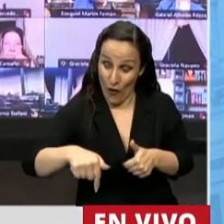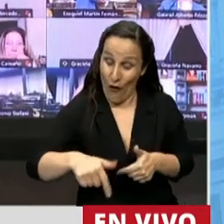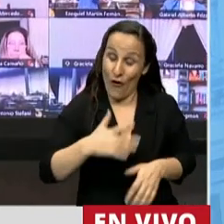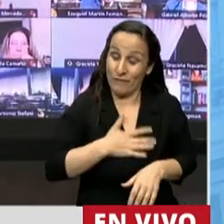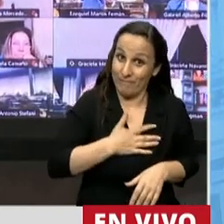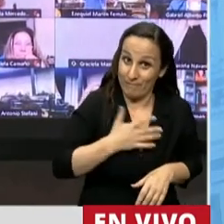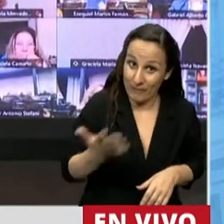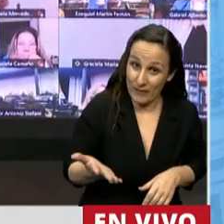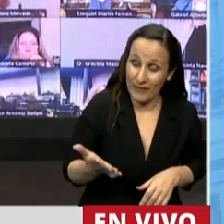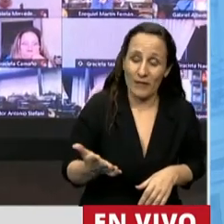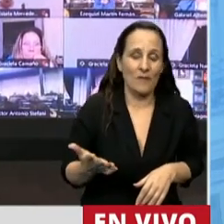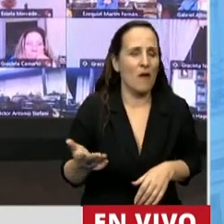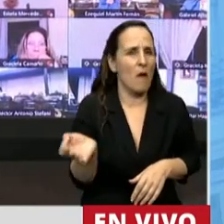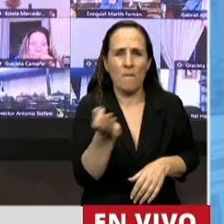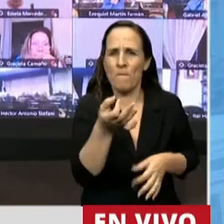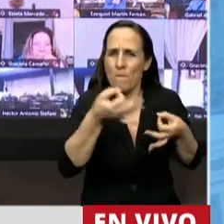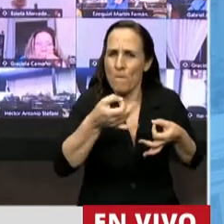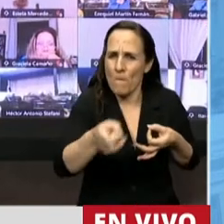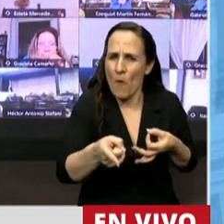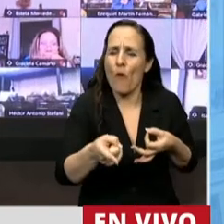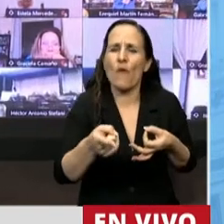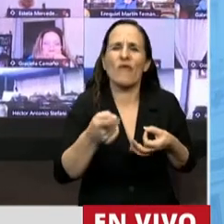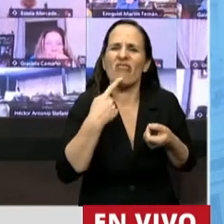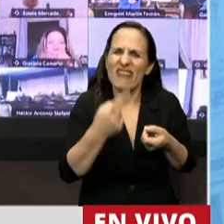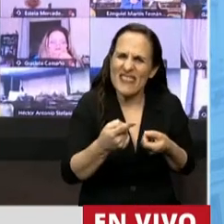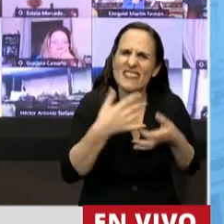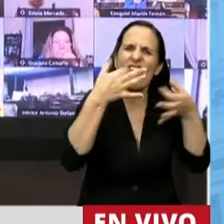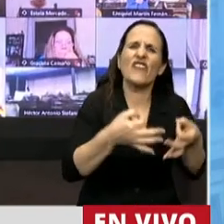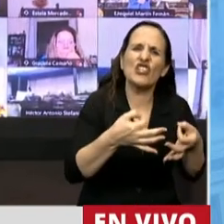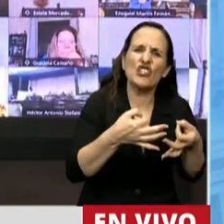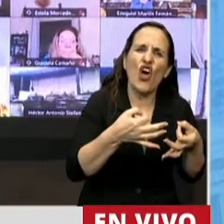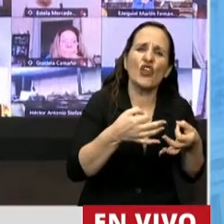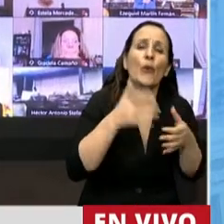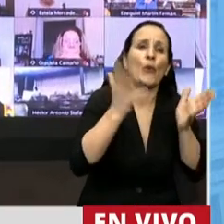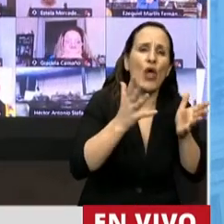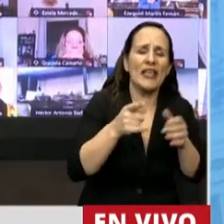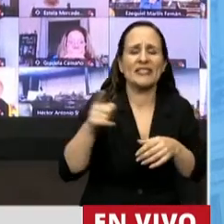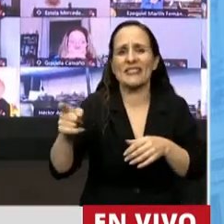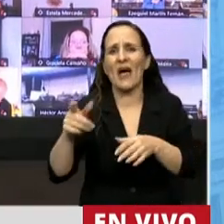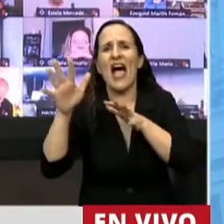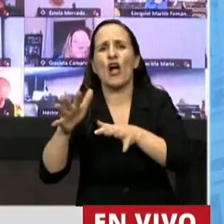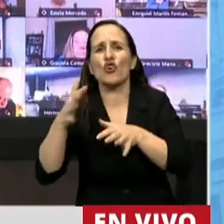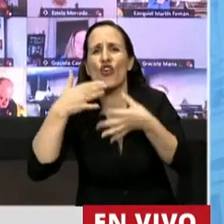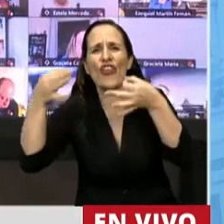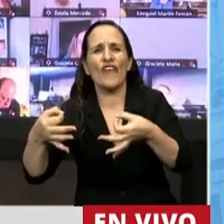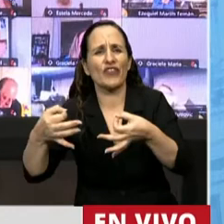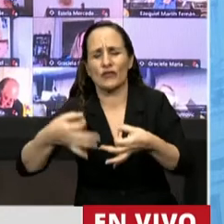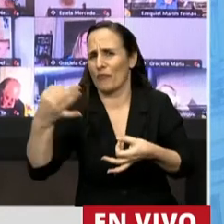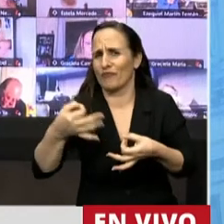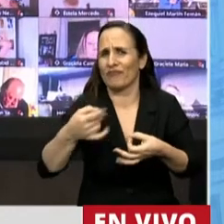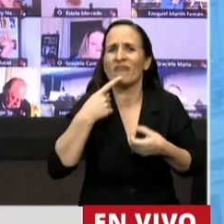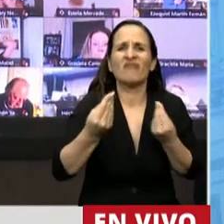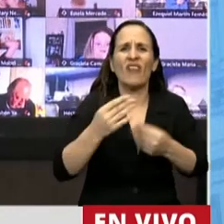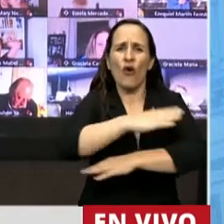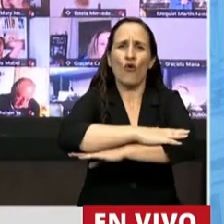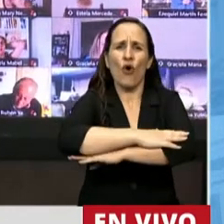celebro, con gran acierto define la violencia y el acoso, la violencia y el acoso por razón de género, como estos comportamientos y